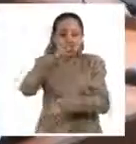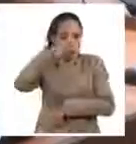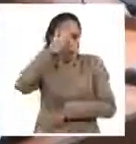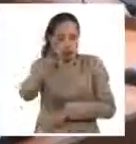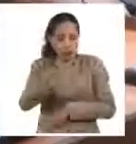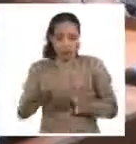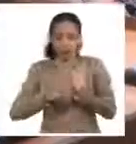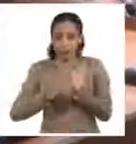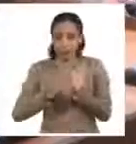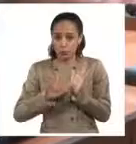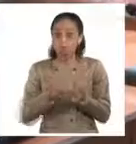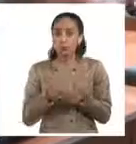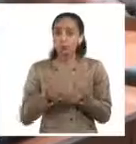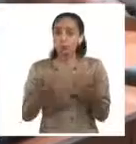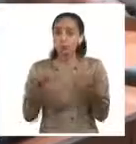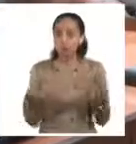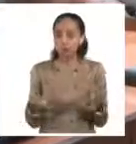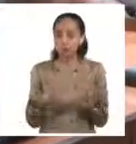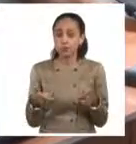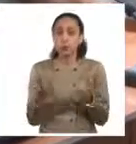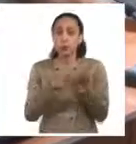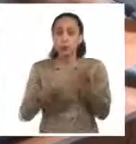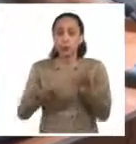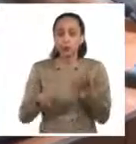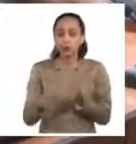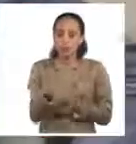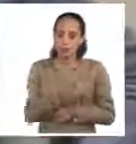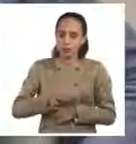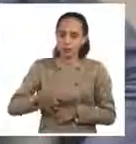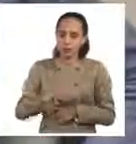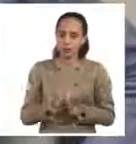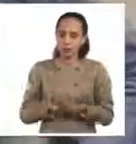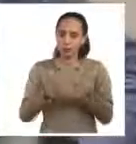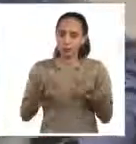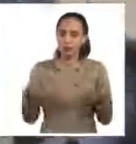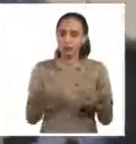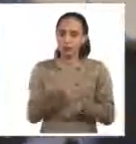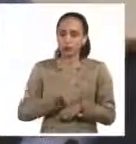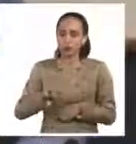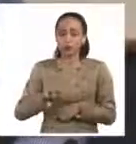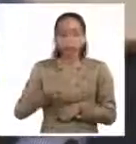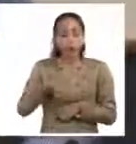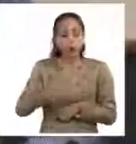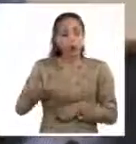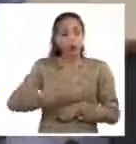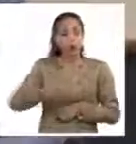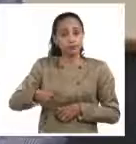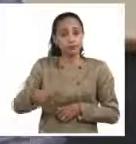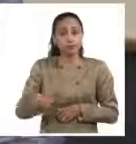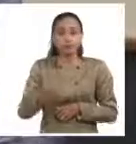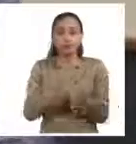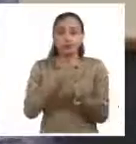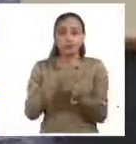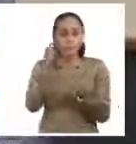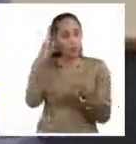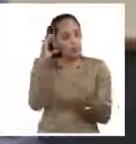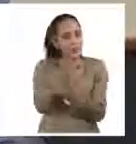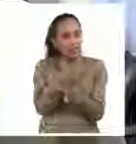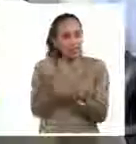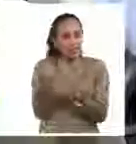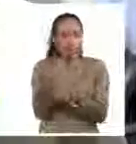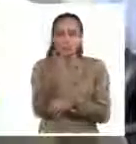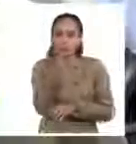por estos meses incrementa su incidencia en provincias y municipios. Empezar a sistematizar aquí el papel de la ciencia